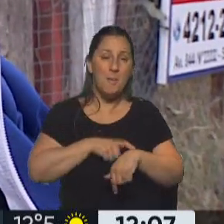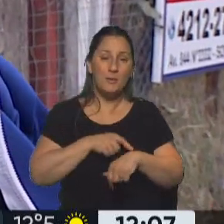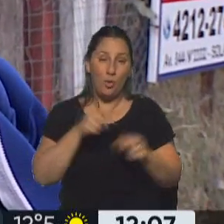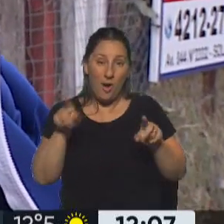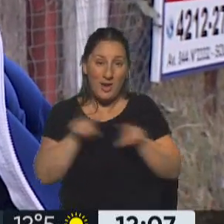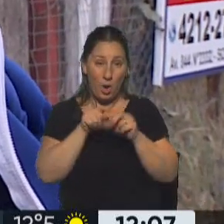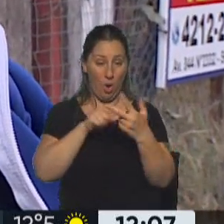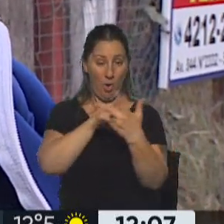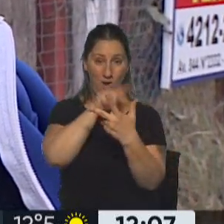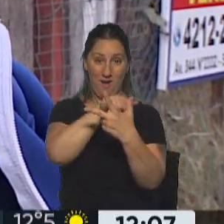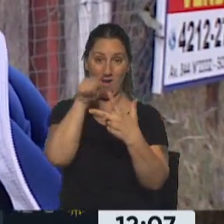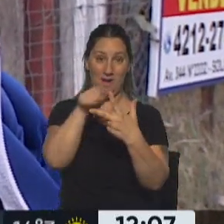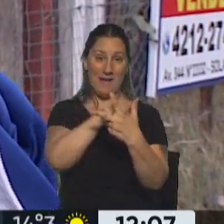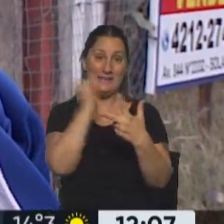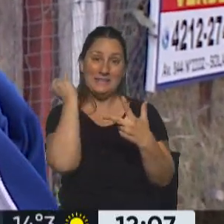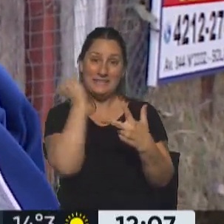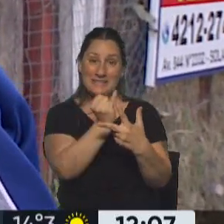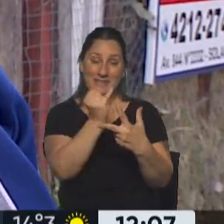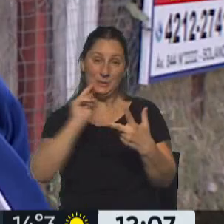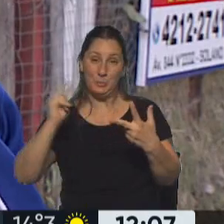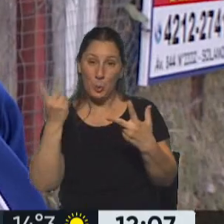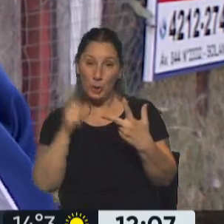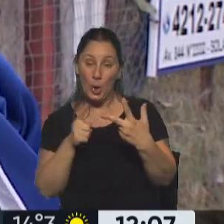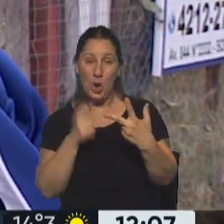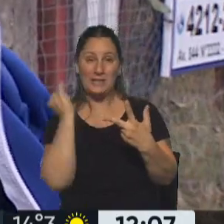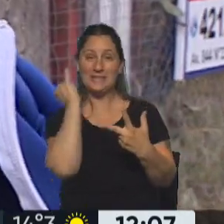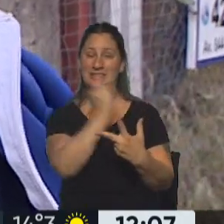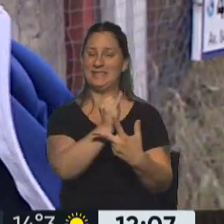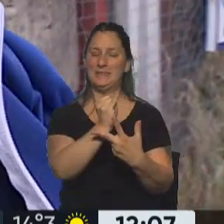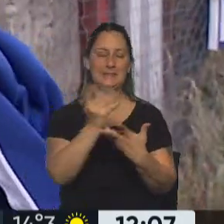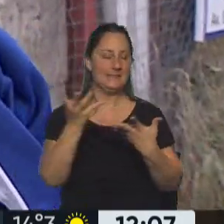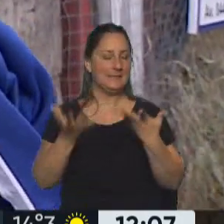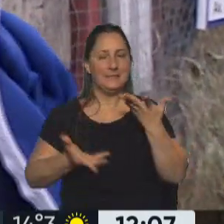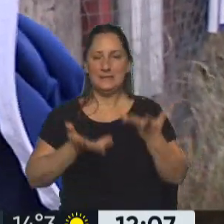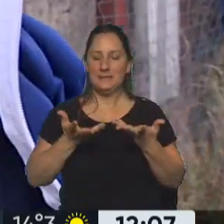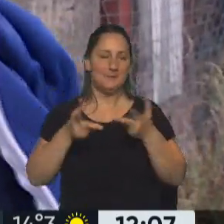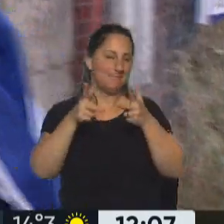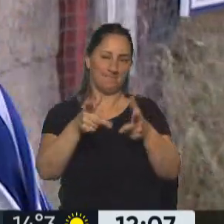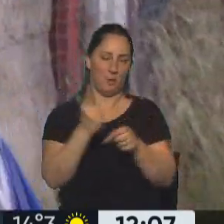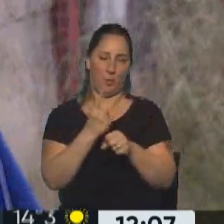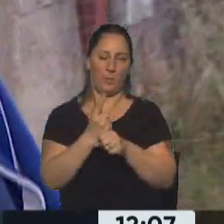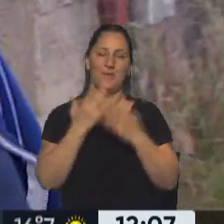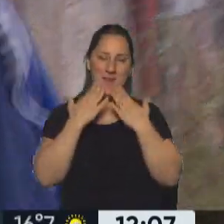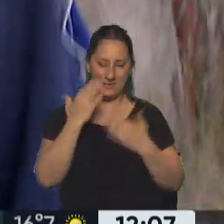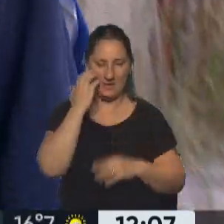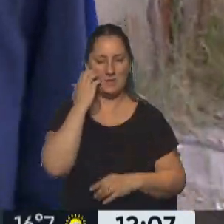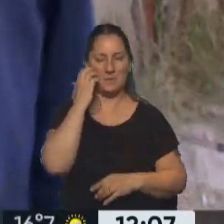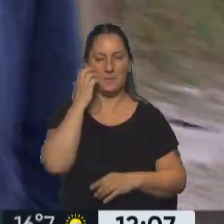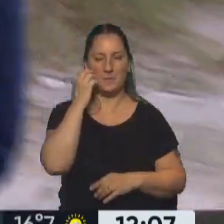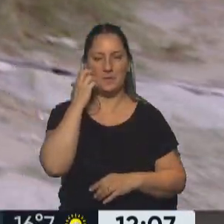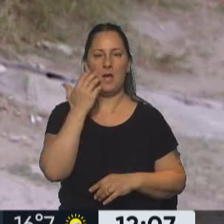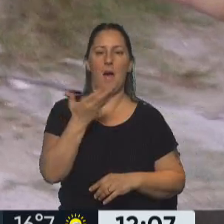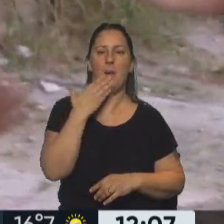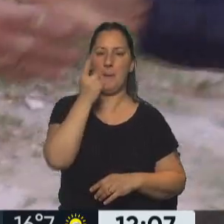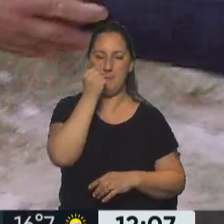nenas, fue algo... No hay palabras para decir. Gracias. Gracias, Alberto. La palabra